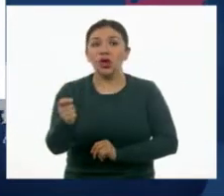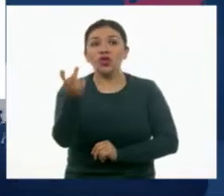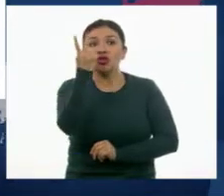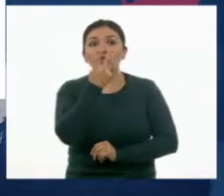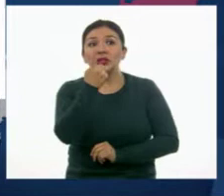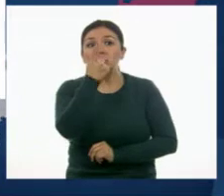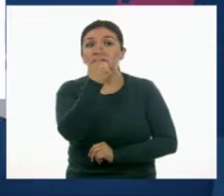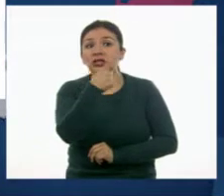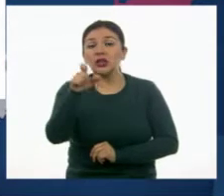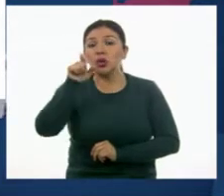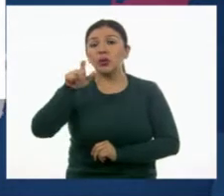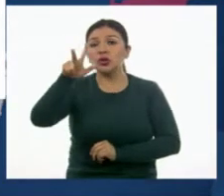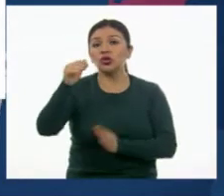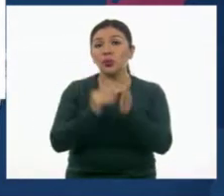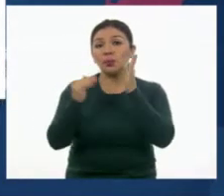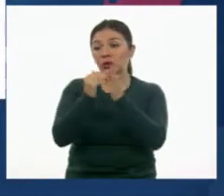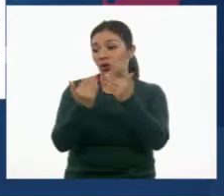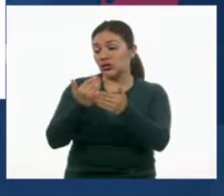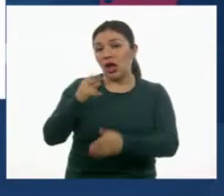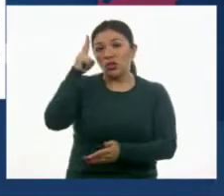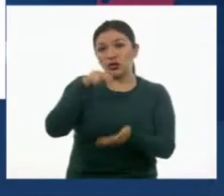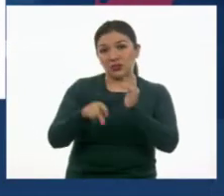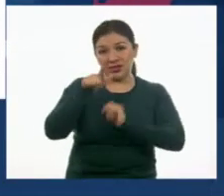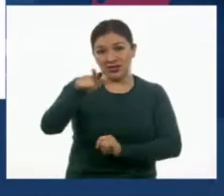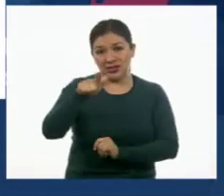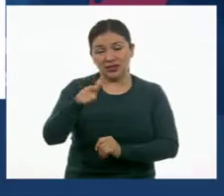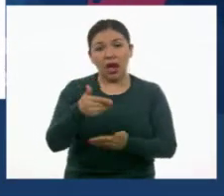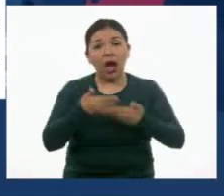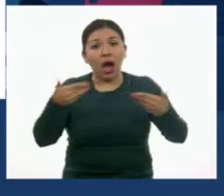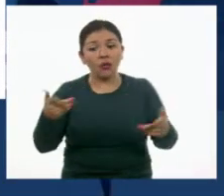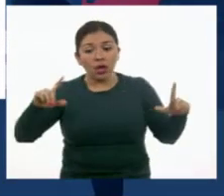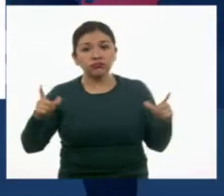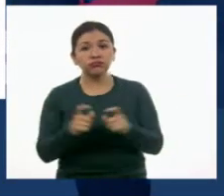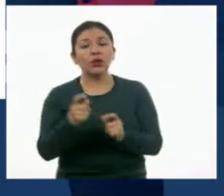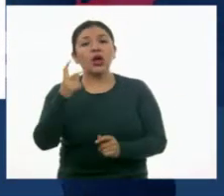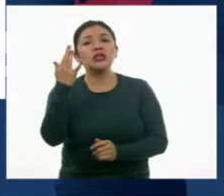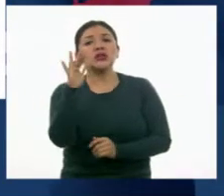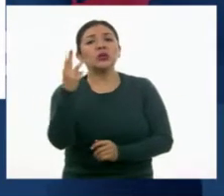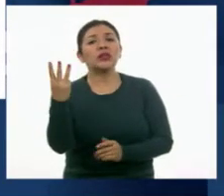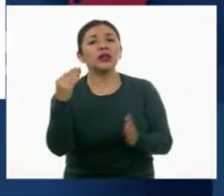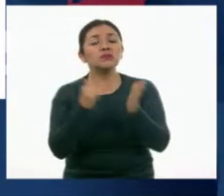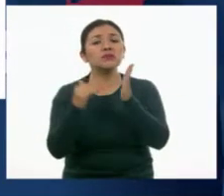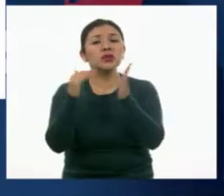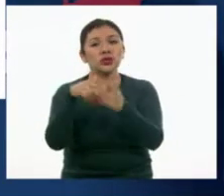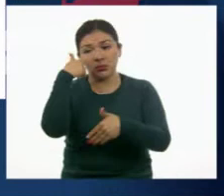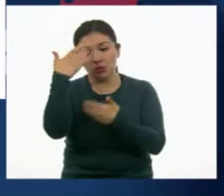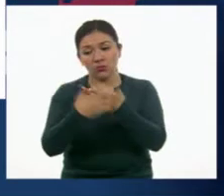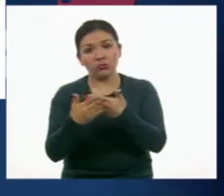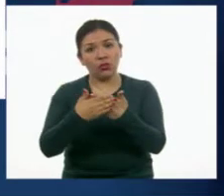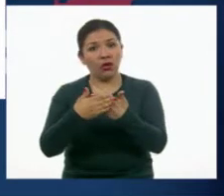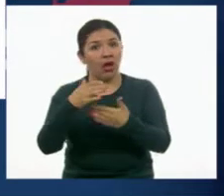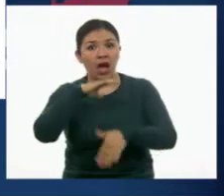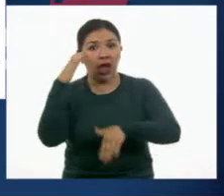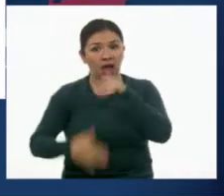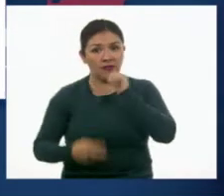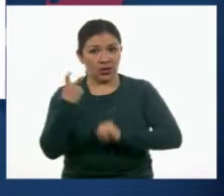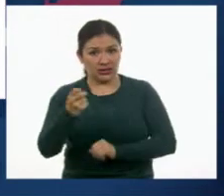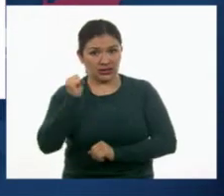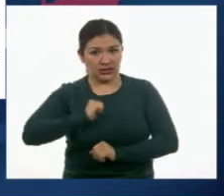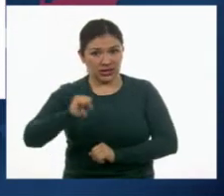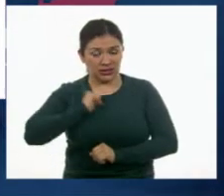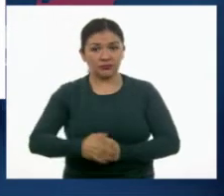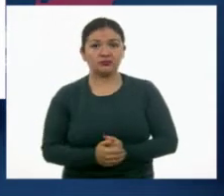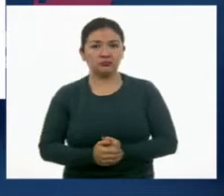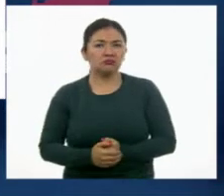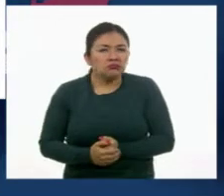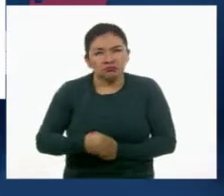128 millones que tuvo en 2017 a menos de 53 millones para finales del siglo, según pronostican